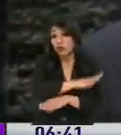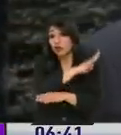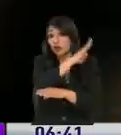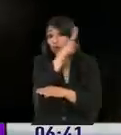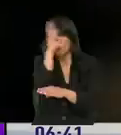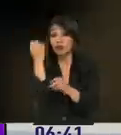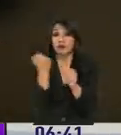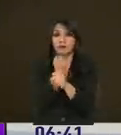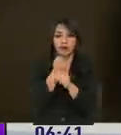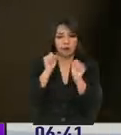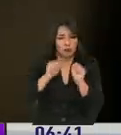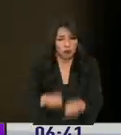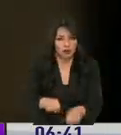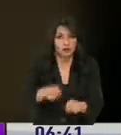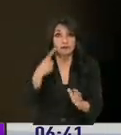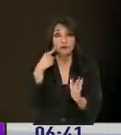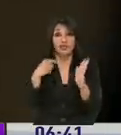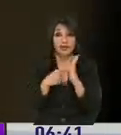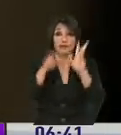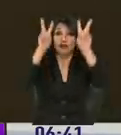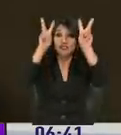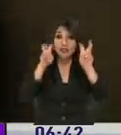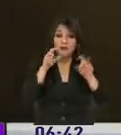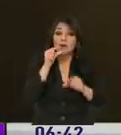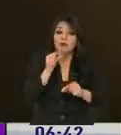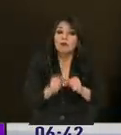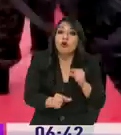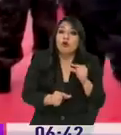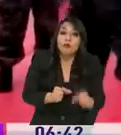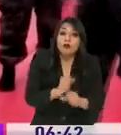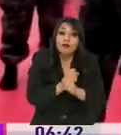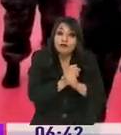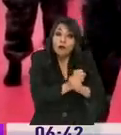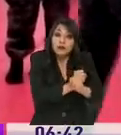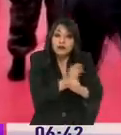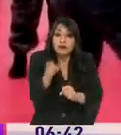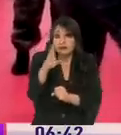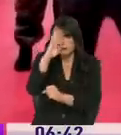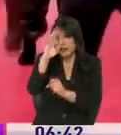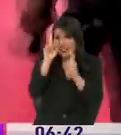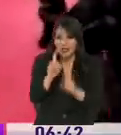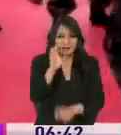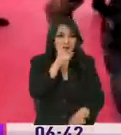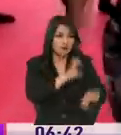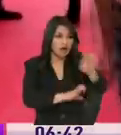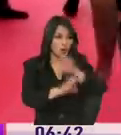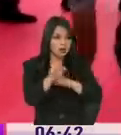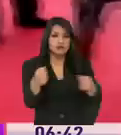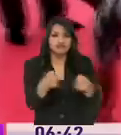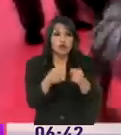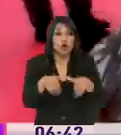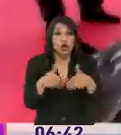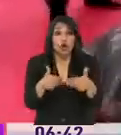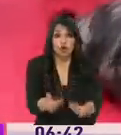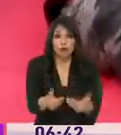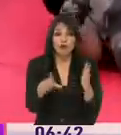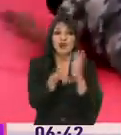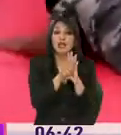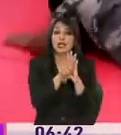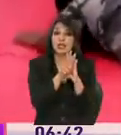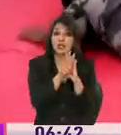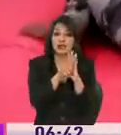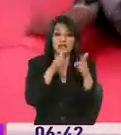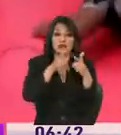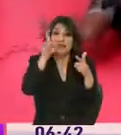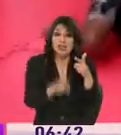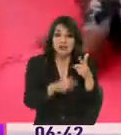labor. Por ejemplo, en lo que respecta al uso progresivo de la fuerza, el uniformado deberá evaluar las circunstancias basado en la legalidad, necesidad